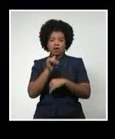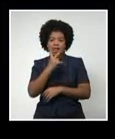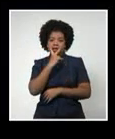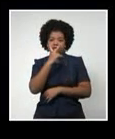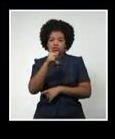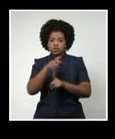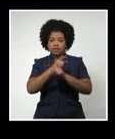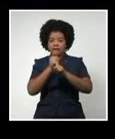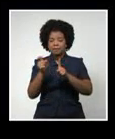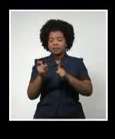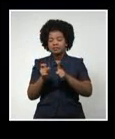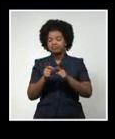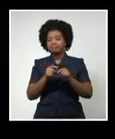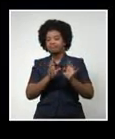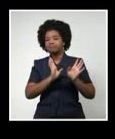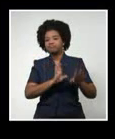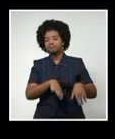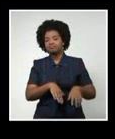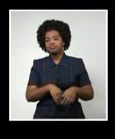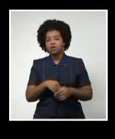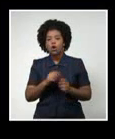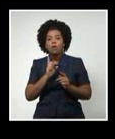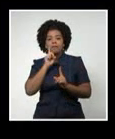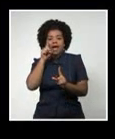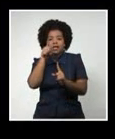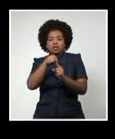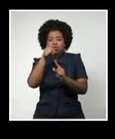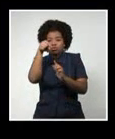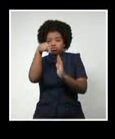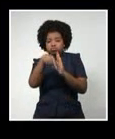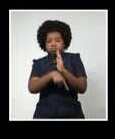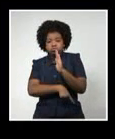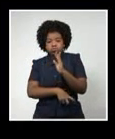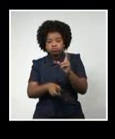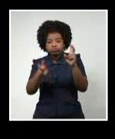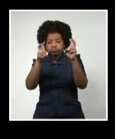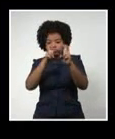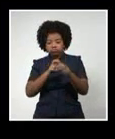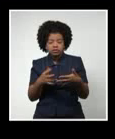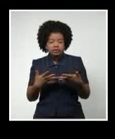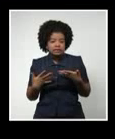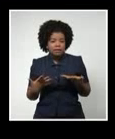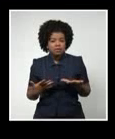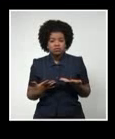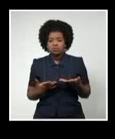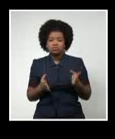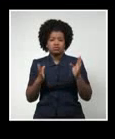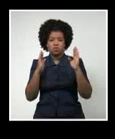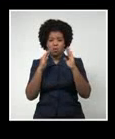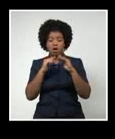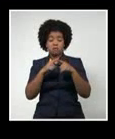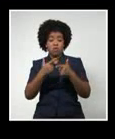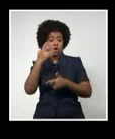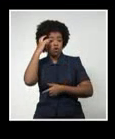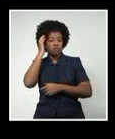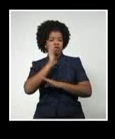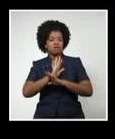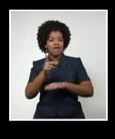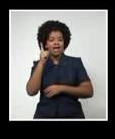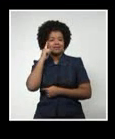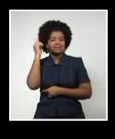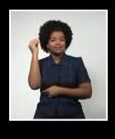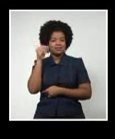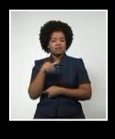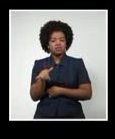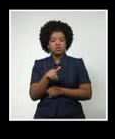asunto. No tiene un propósito de llegar al fondo de qué fue lo que sucedió, porque el gobierno ya tuvo la capacidad